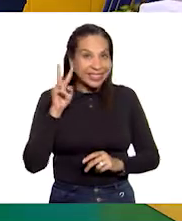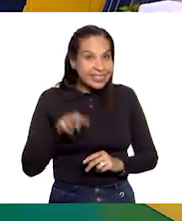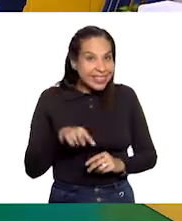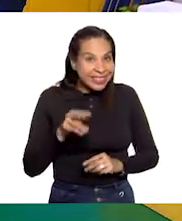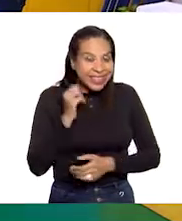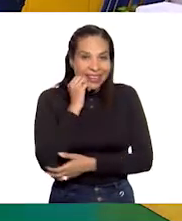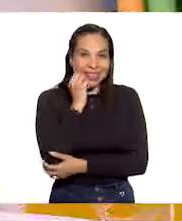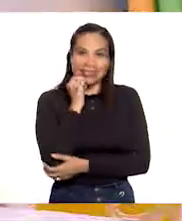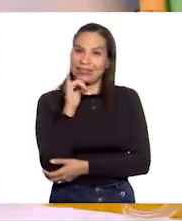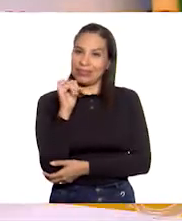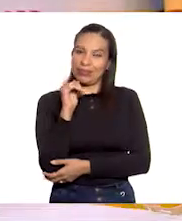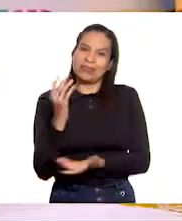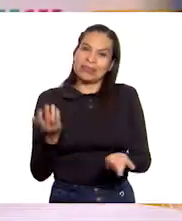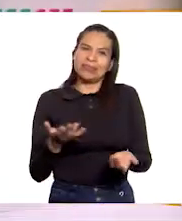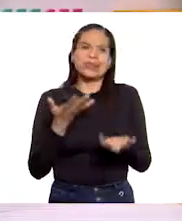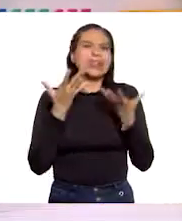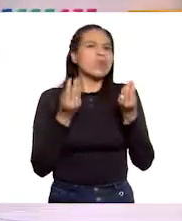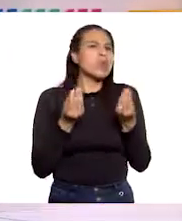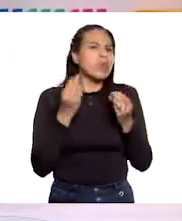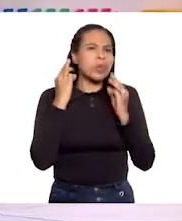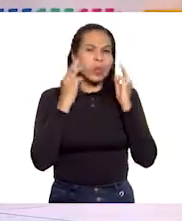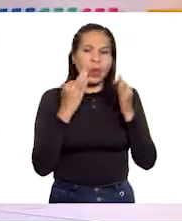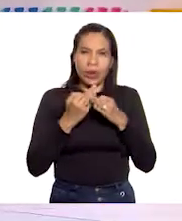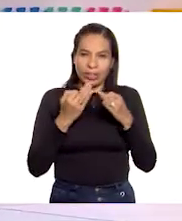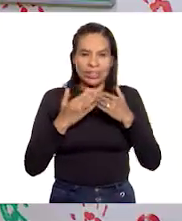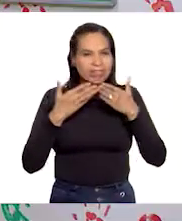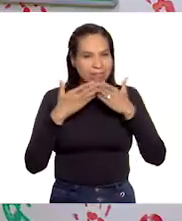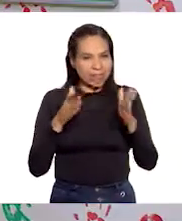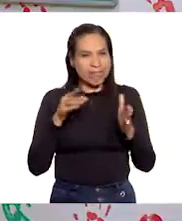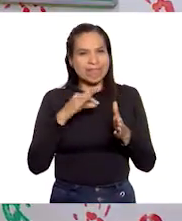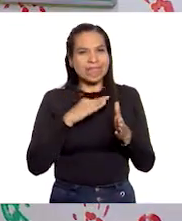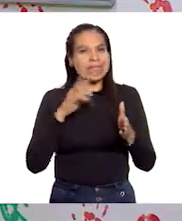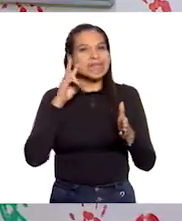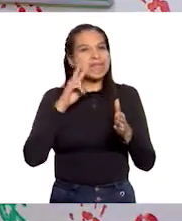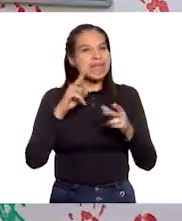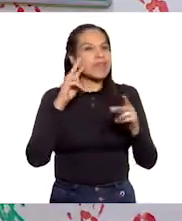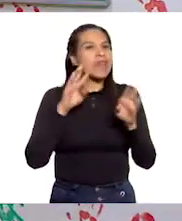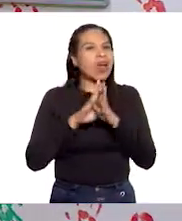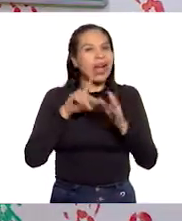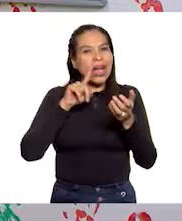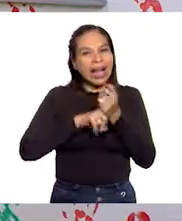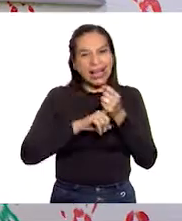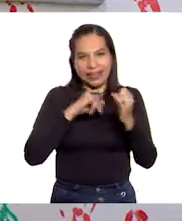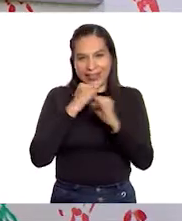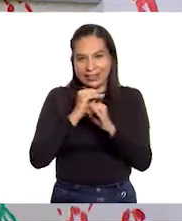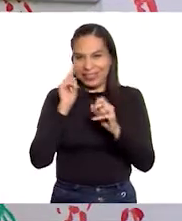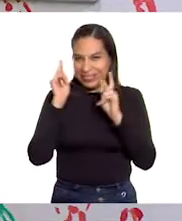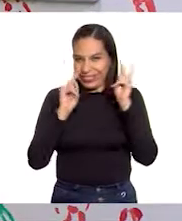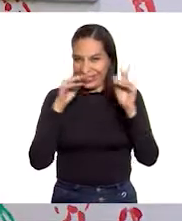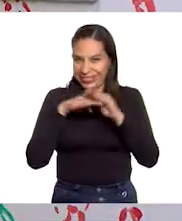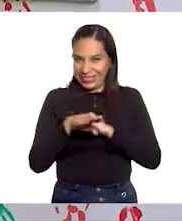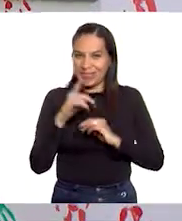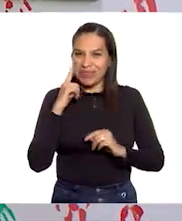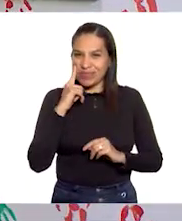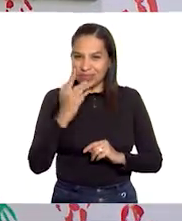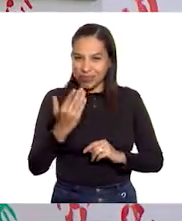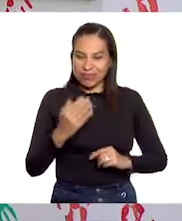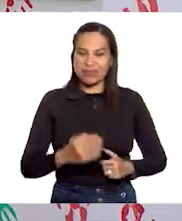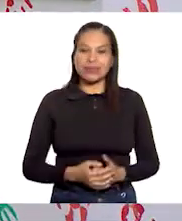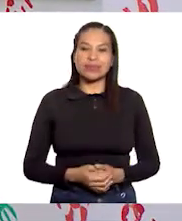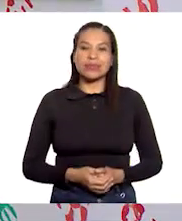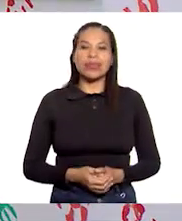verdad? Sí. Hay muchos museos que ahorita están abriendo esta opción para que tú puedas entrar y visitar. Mira, a